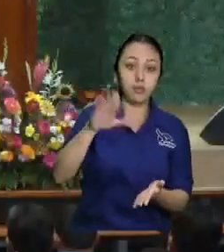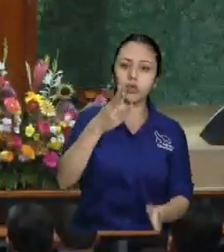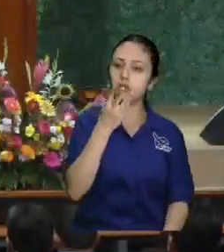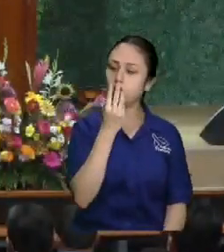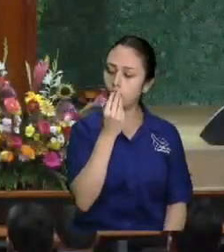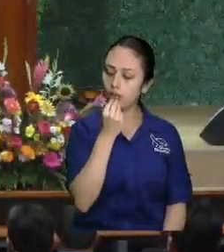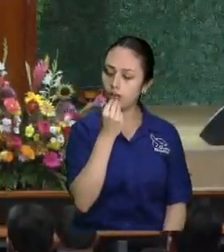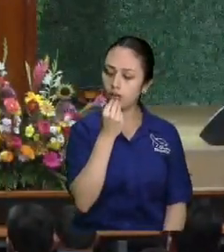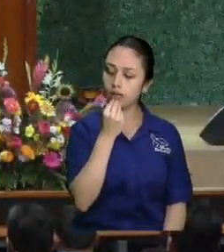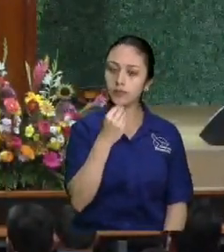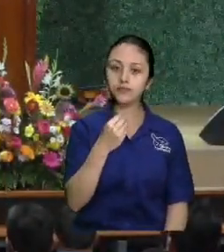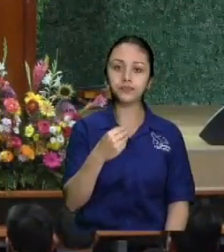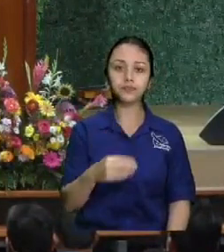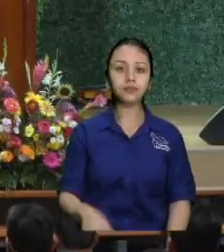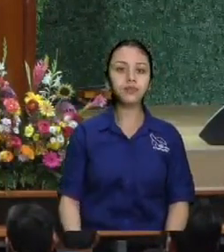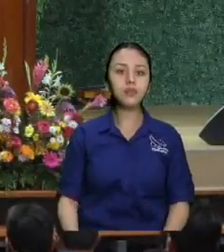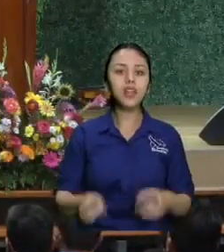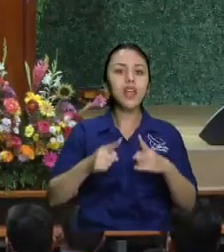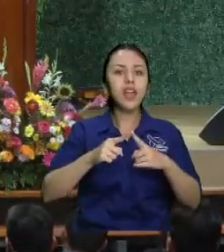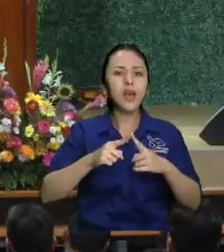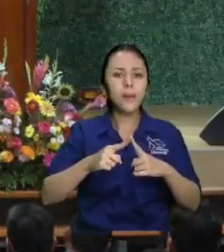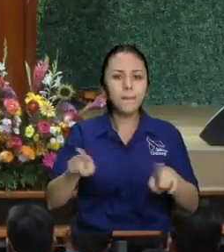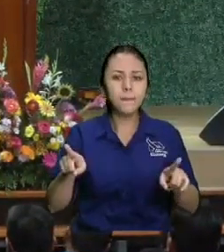permiso, pero ¿por qué tanta